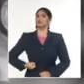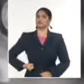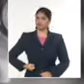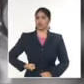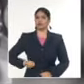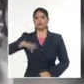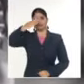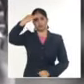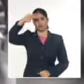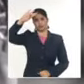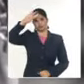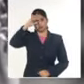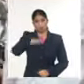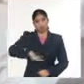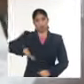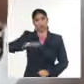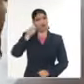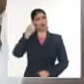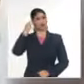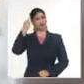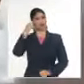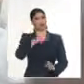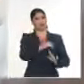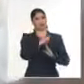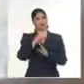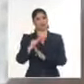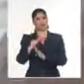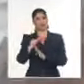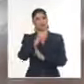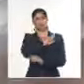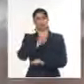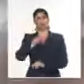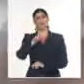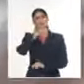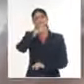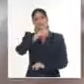al comandante en jefe. Bernardo Espinosa, Canal Cubano de Noticias.